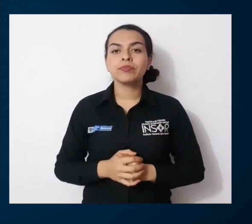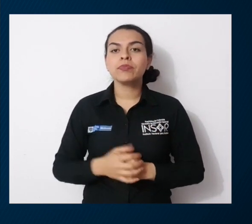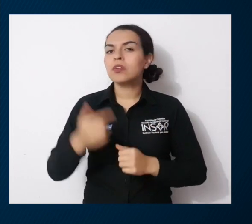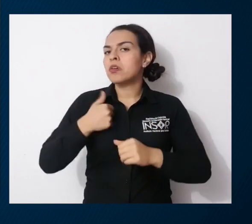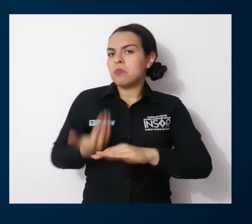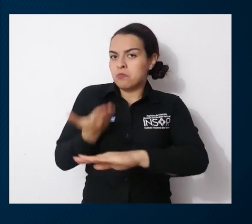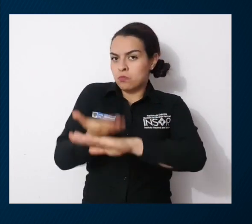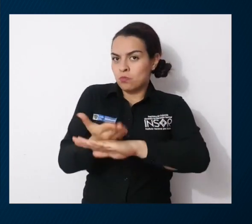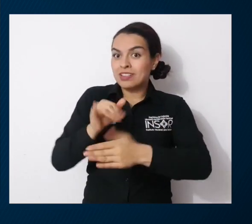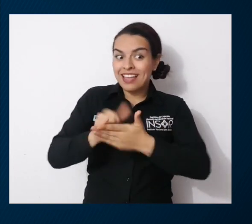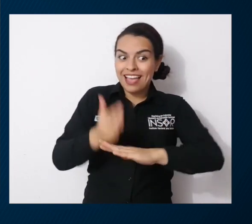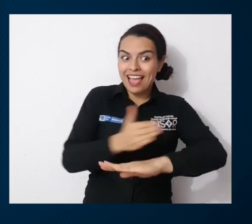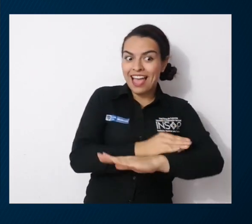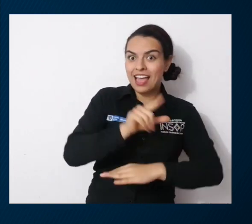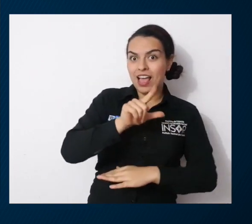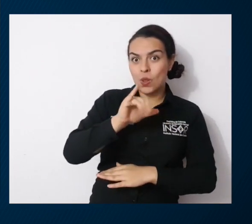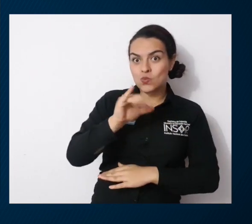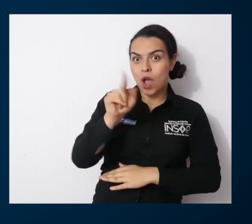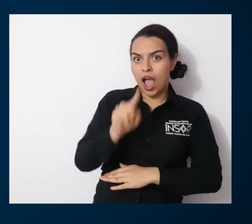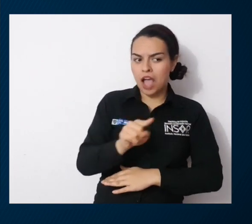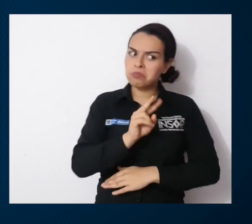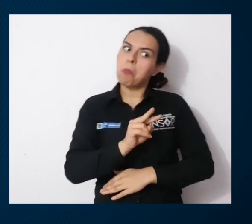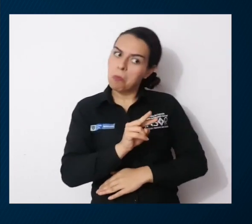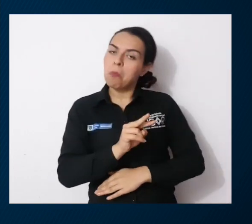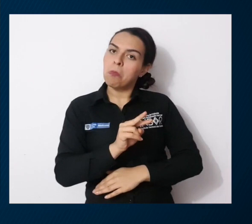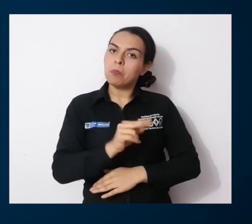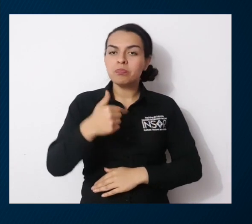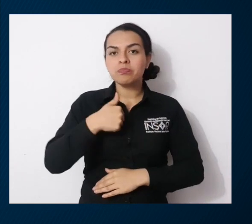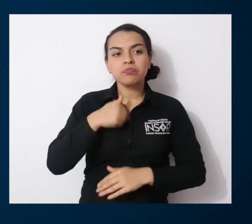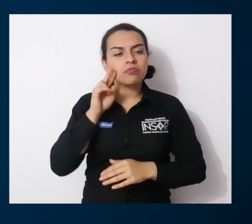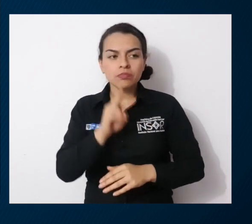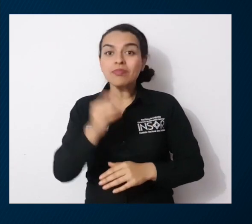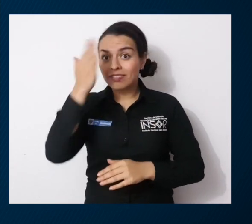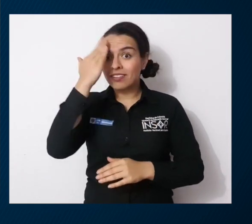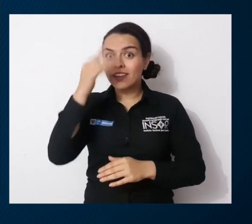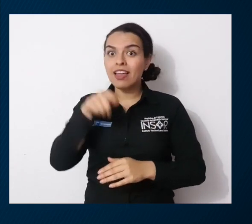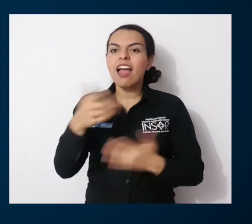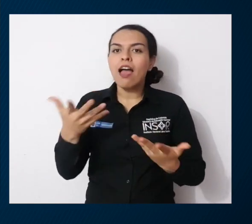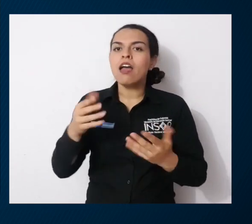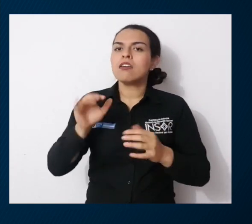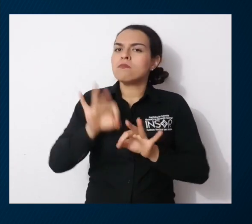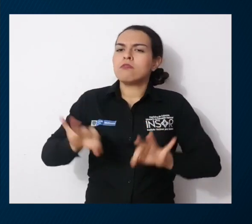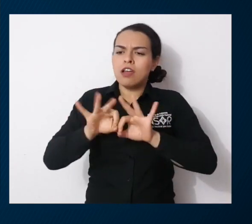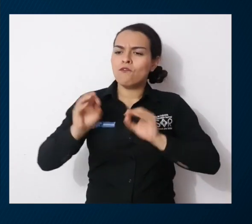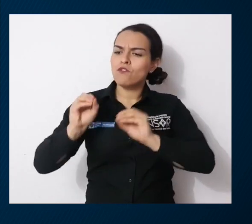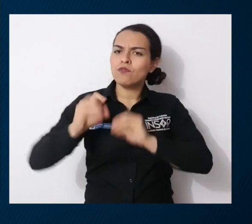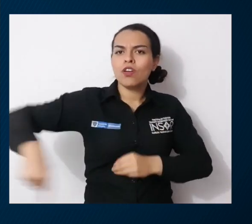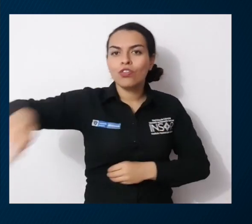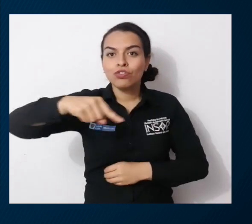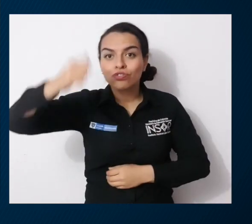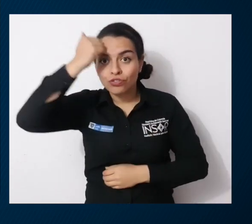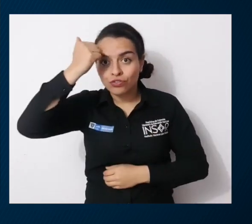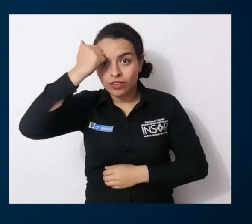una de las propuestas que hace Lucas, que me parece formidable. No, yo soy otro de los que no desprecio los niveles de formación posgradual de los